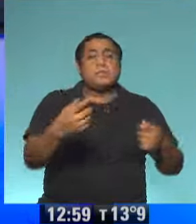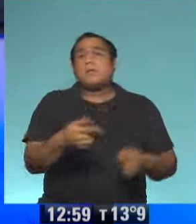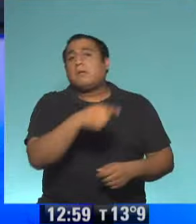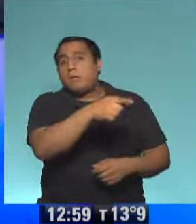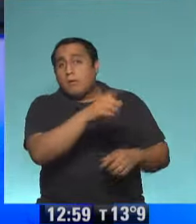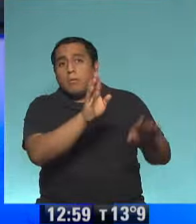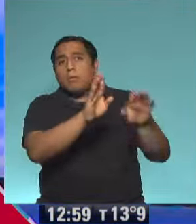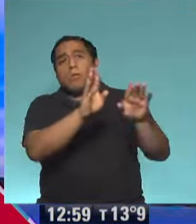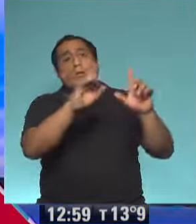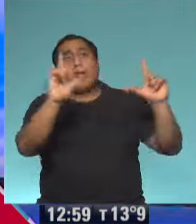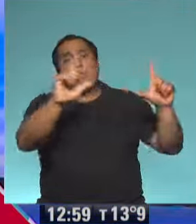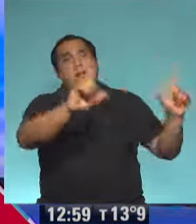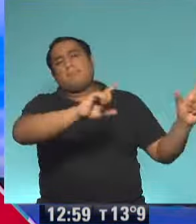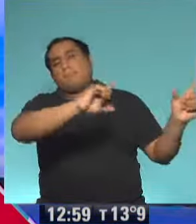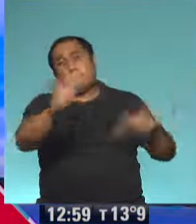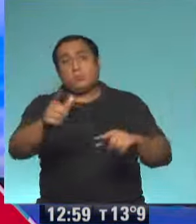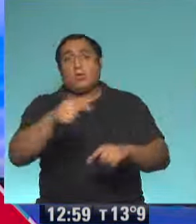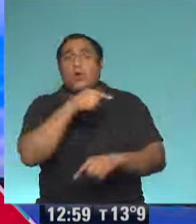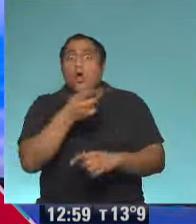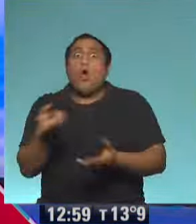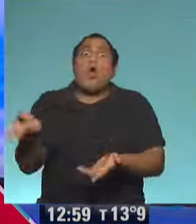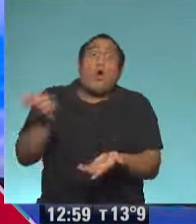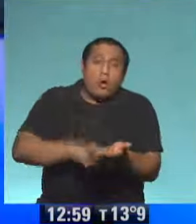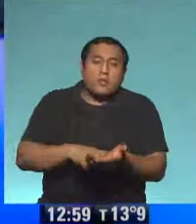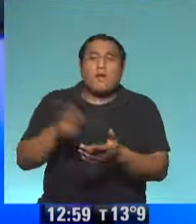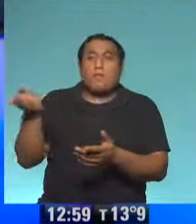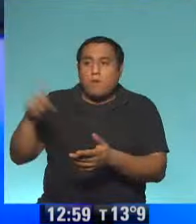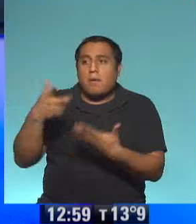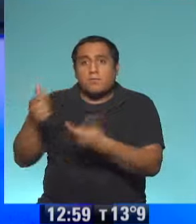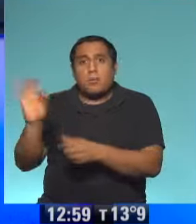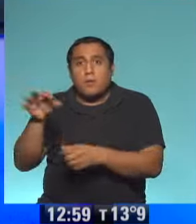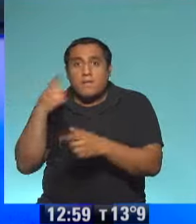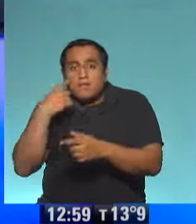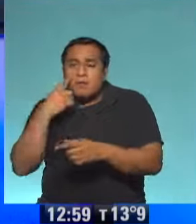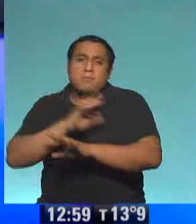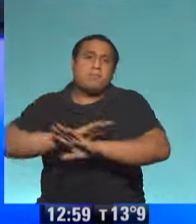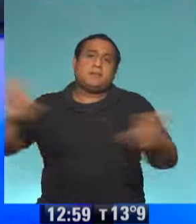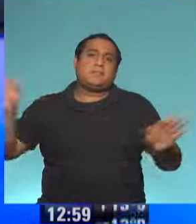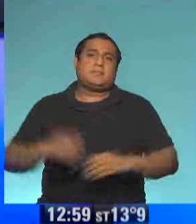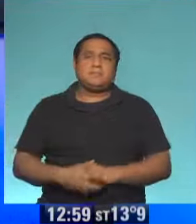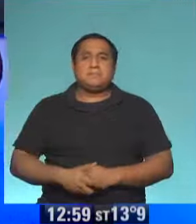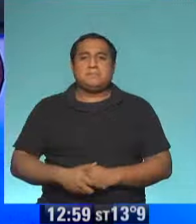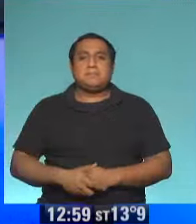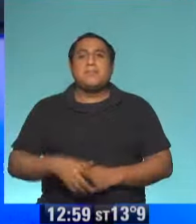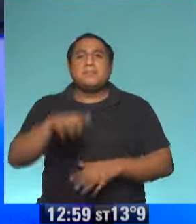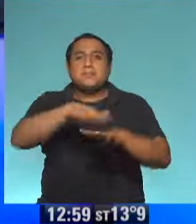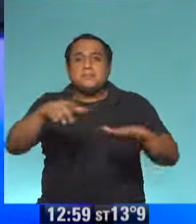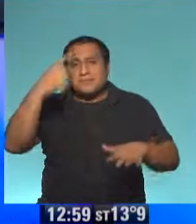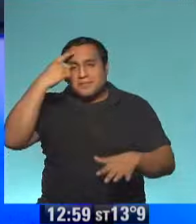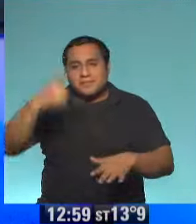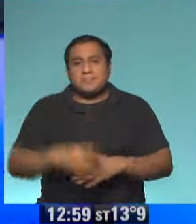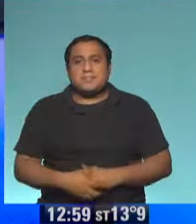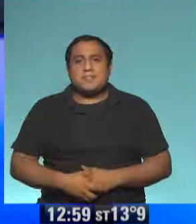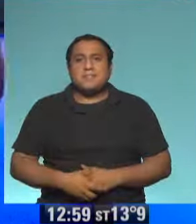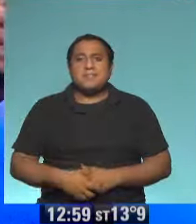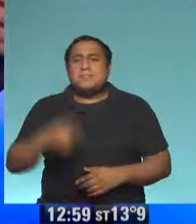resucitar. ¡Wow! ¡Me qué encantó! Bueno, ¿qué habrá qué pasado, bueno, no? Habrá que no volvió pasado a resucitar. ¿Qué piensan los chicos? ¿Por qué? No